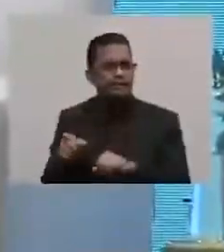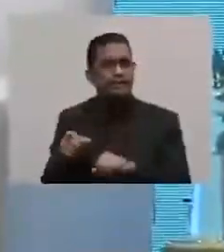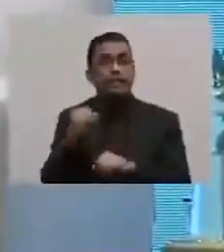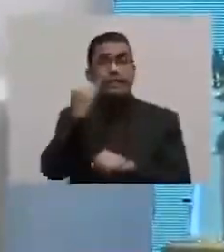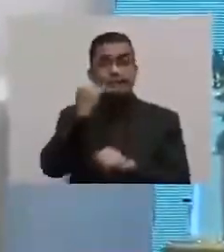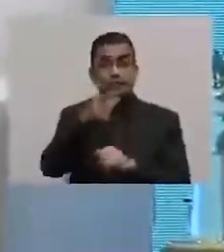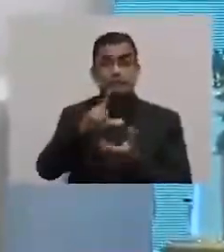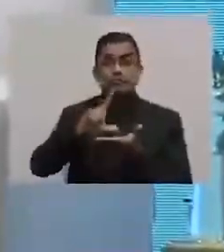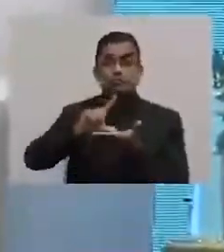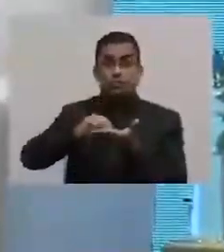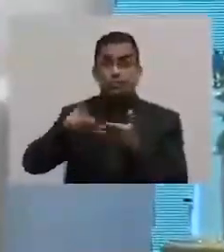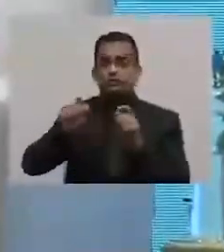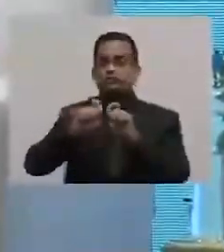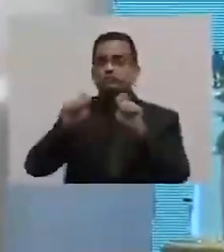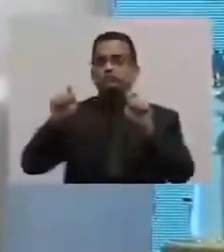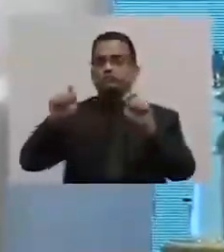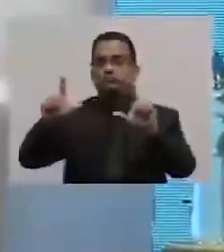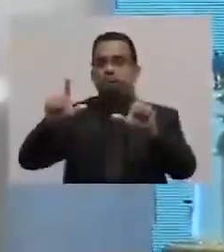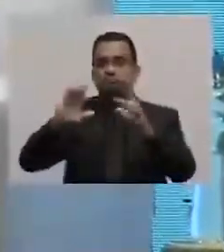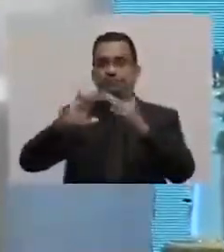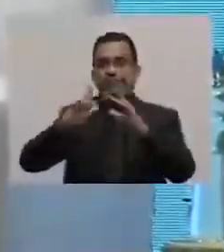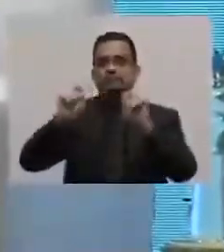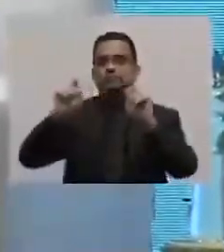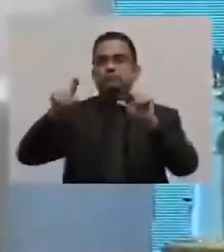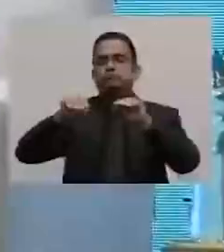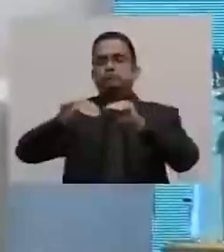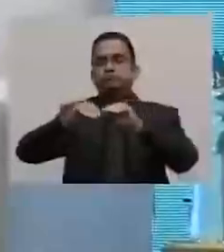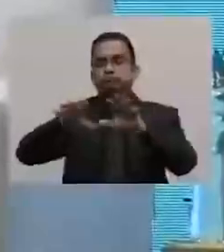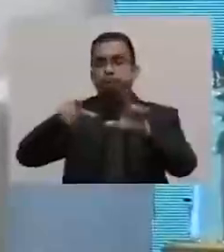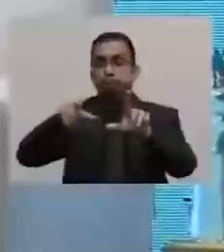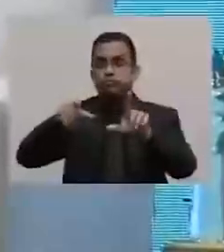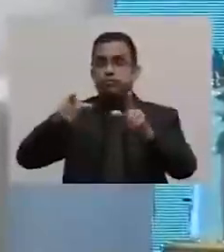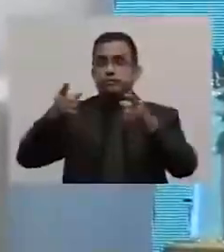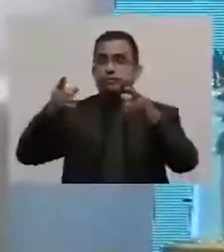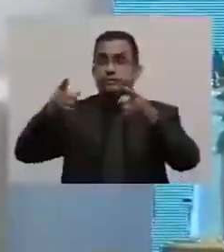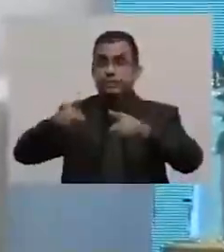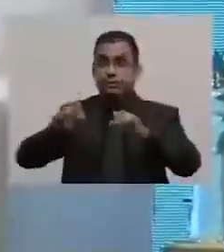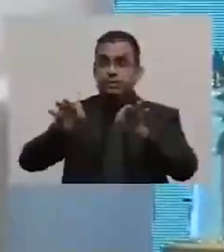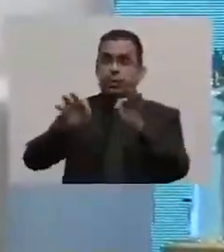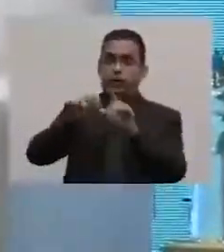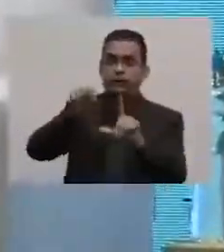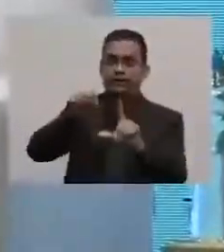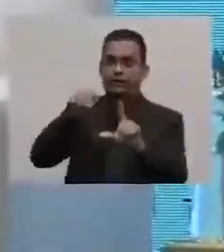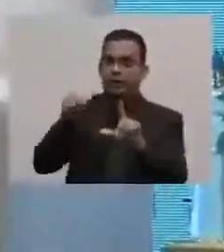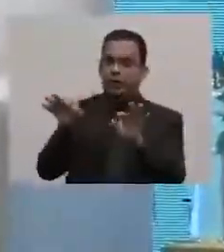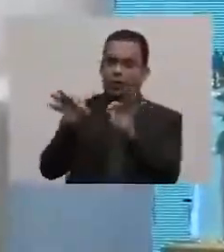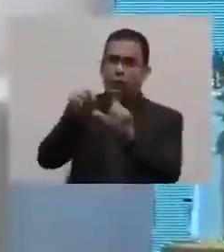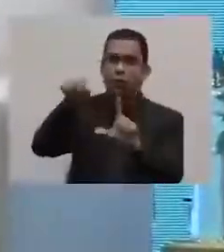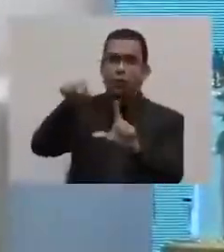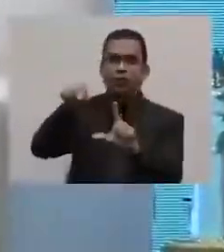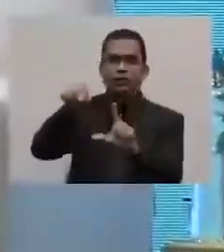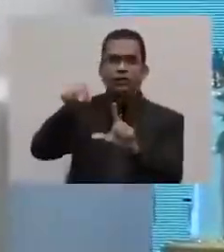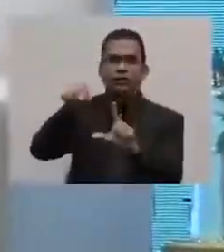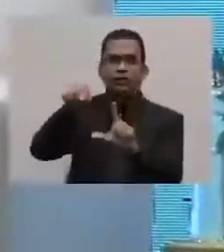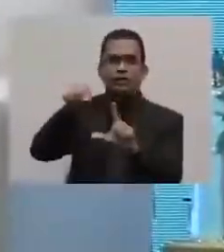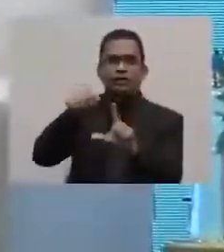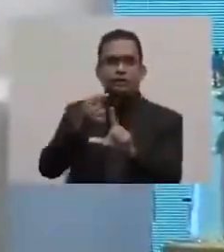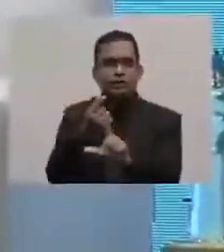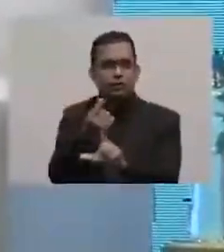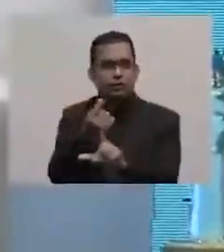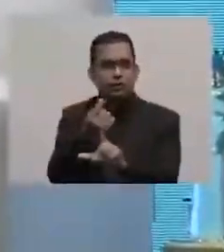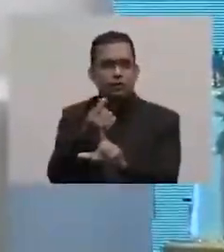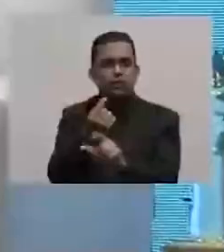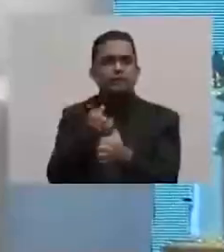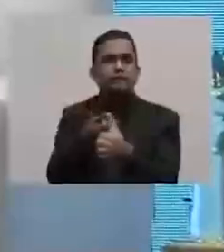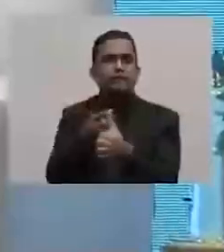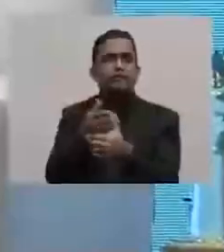una información que tiene que ver con un hecho importante, trascendente, se supone que lo